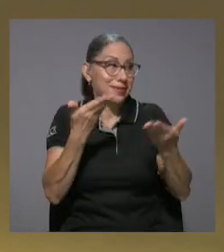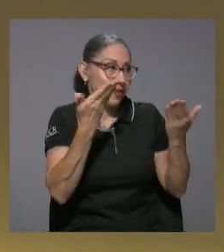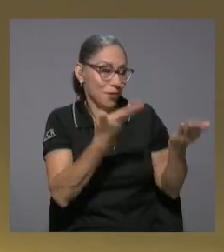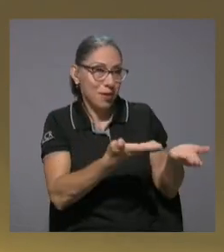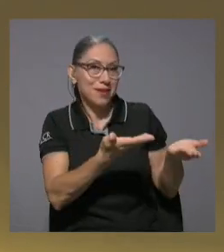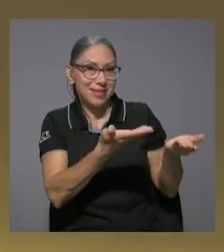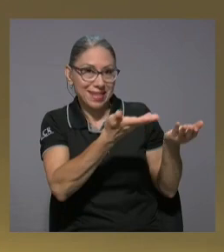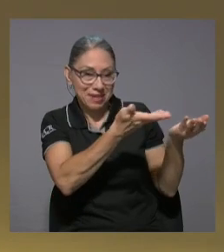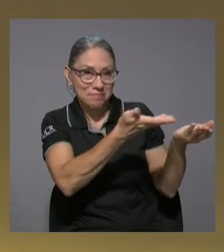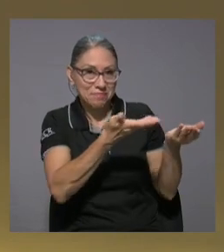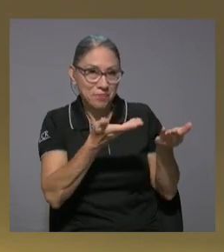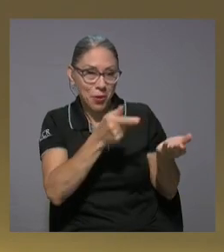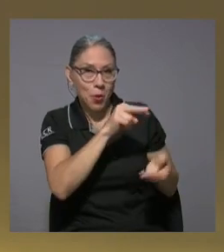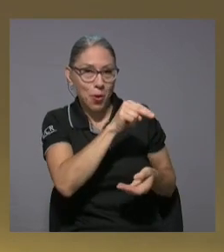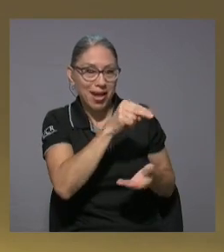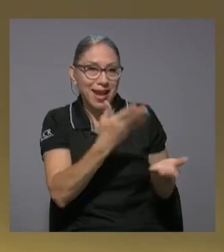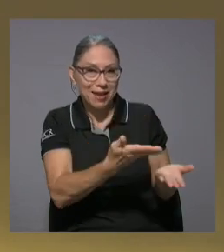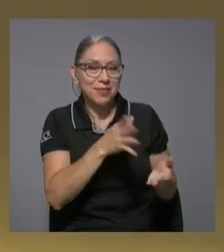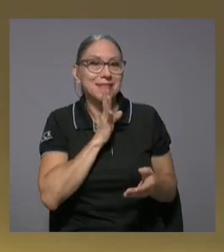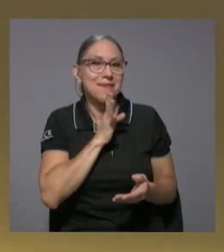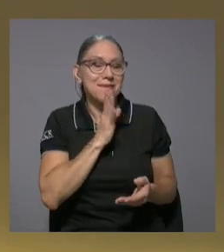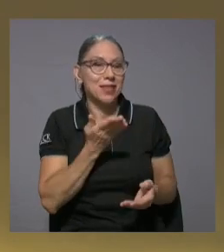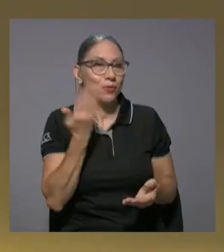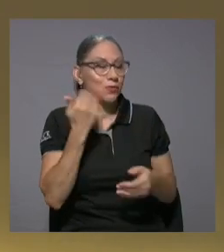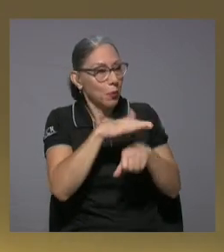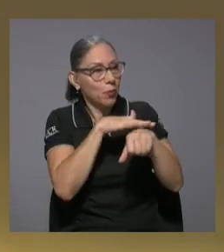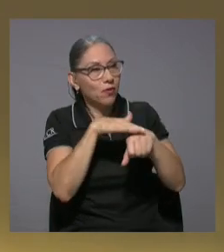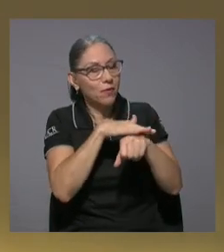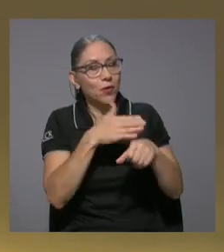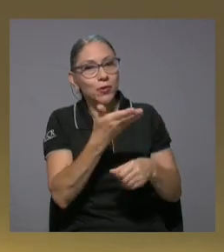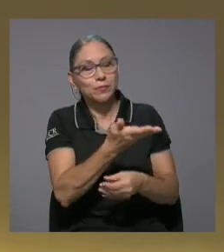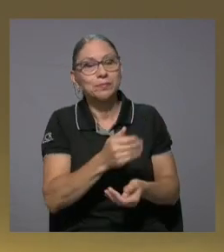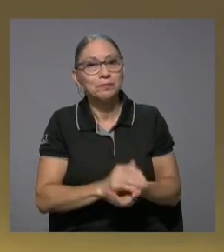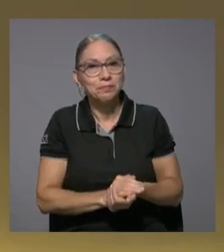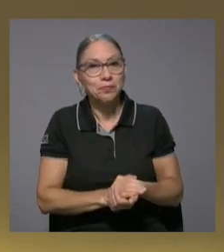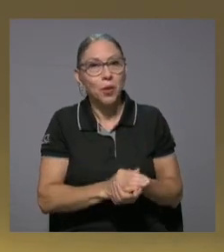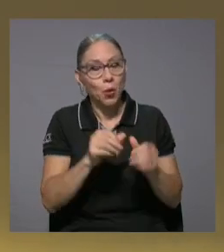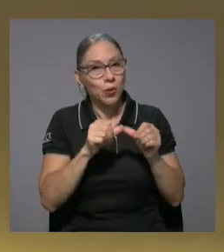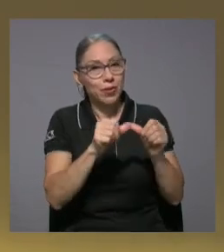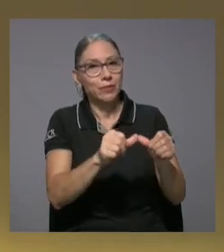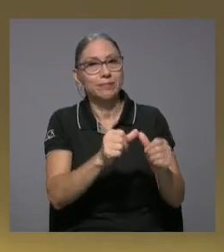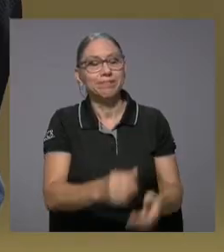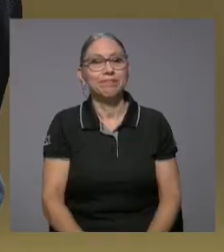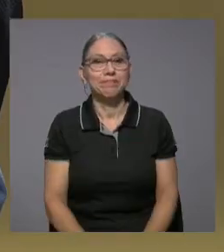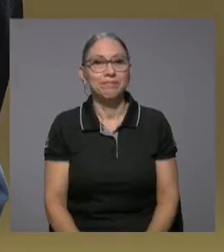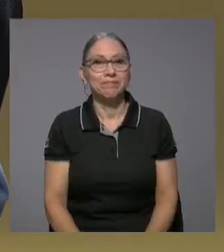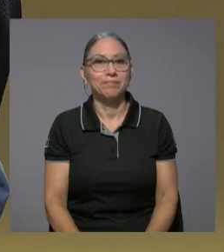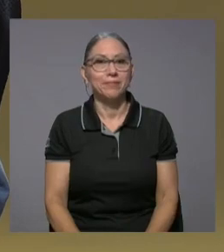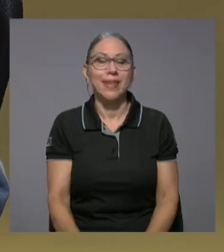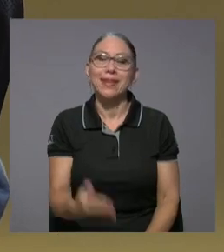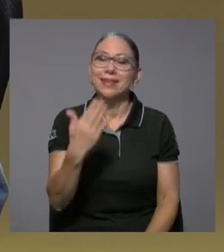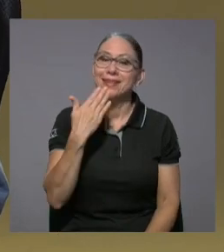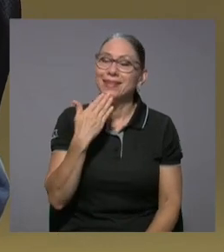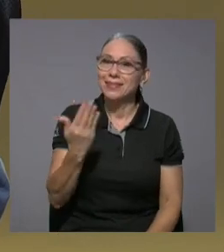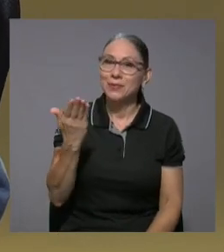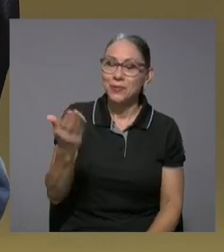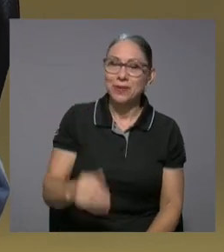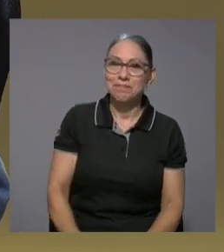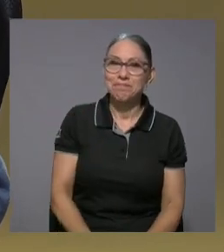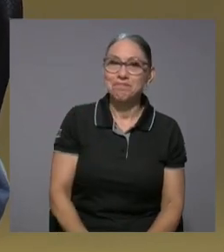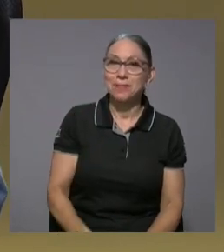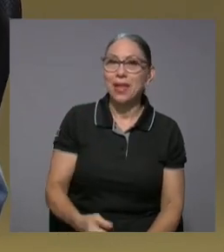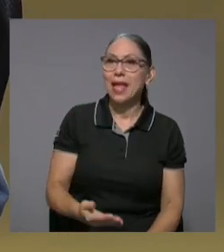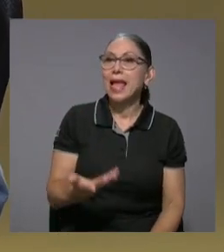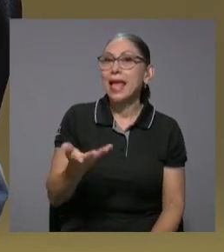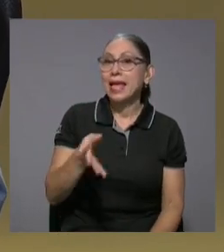mi distinguidísima colega, estaba hablando. Por favor, continúe. Gracias, don Juan. Estábamos